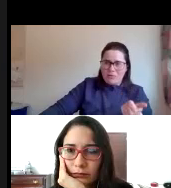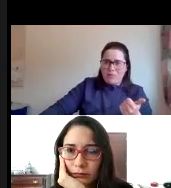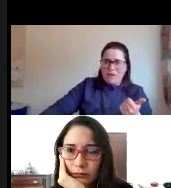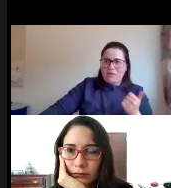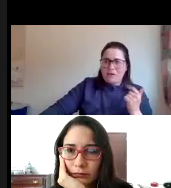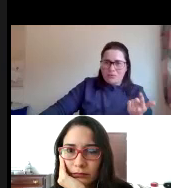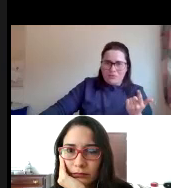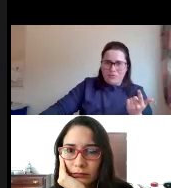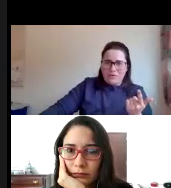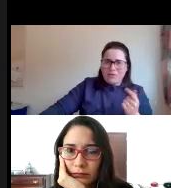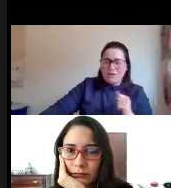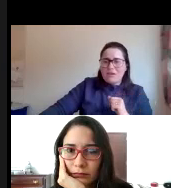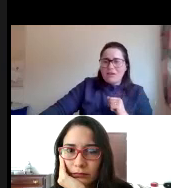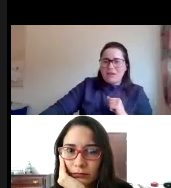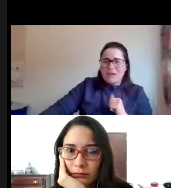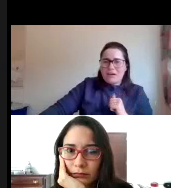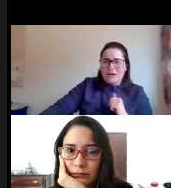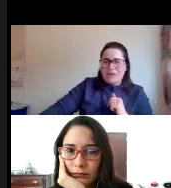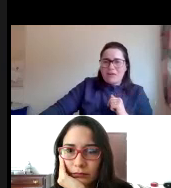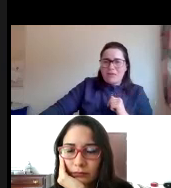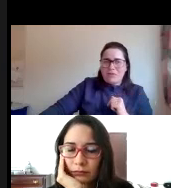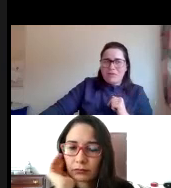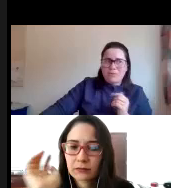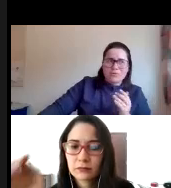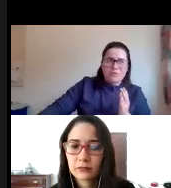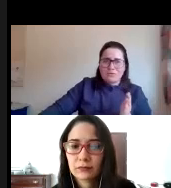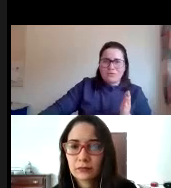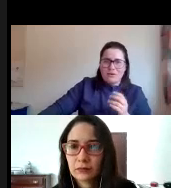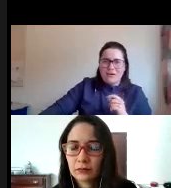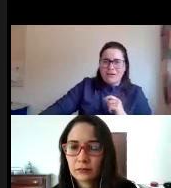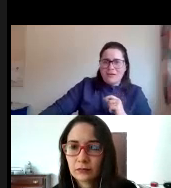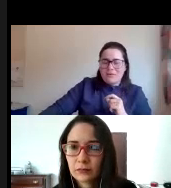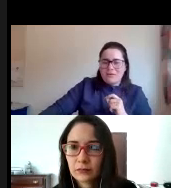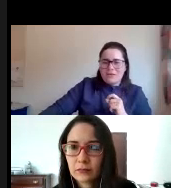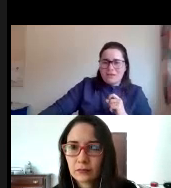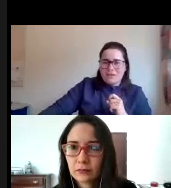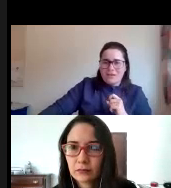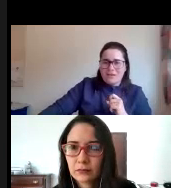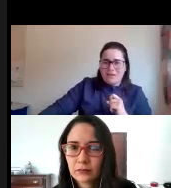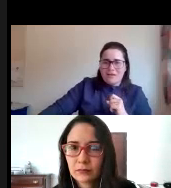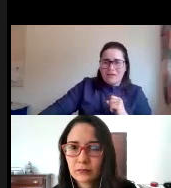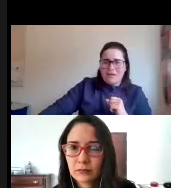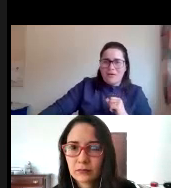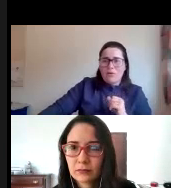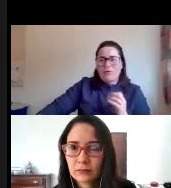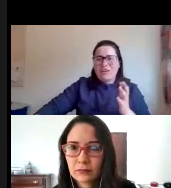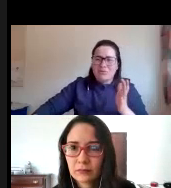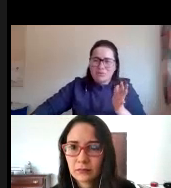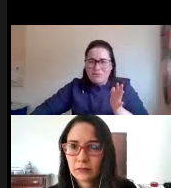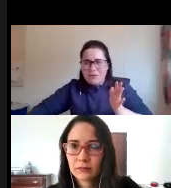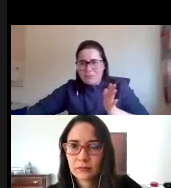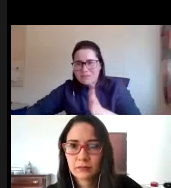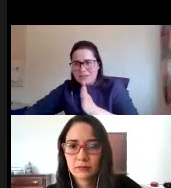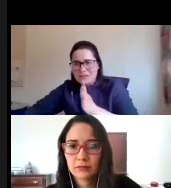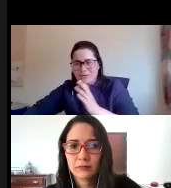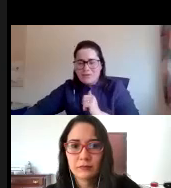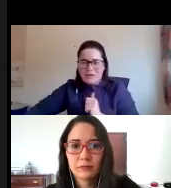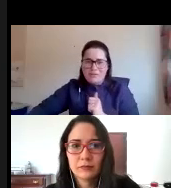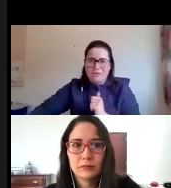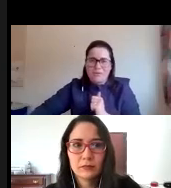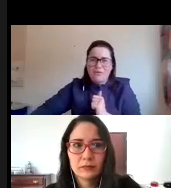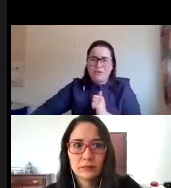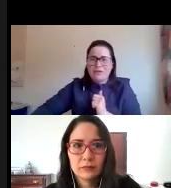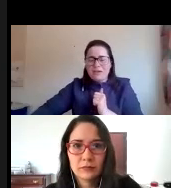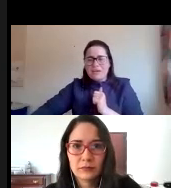el lago urbano eutrófico, el lago boscoso agrícola oligotrófico pasando